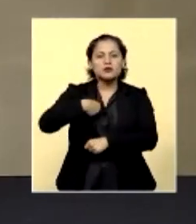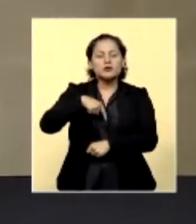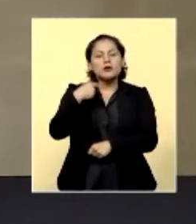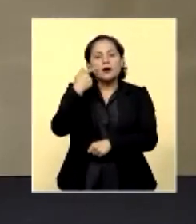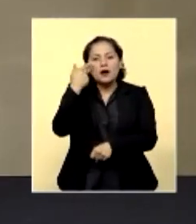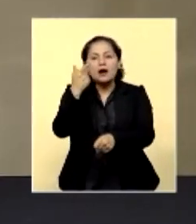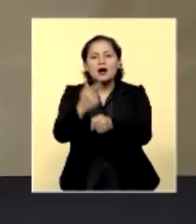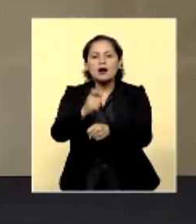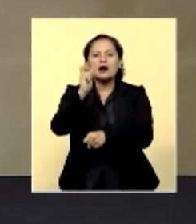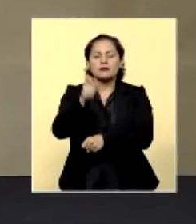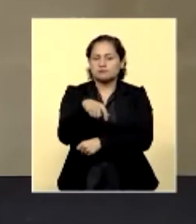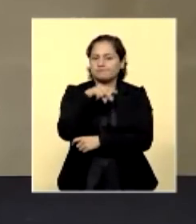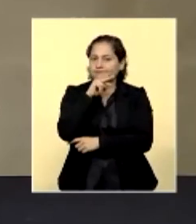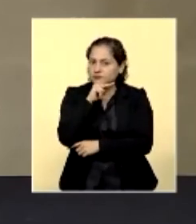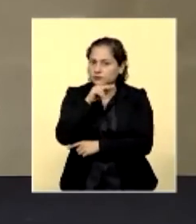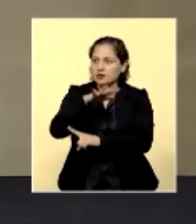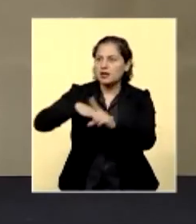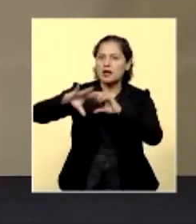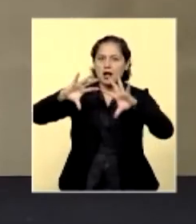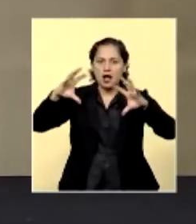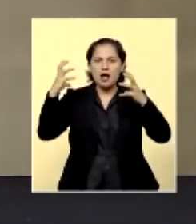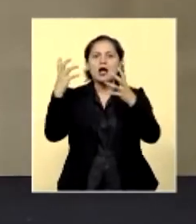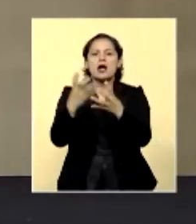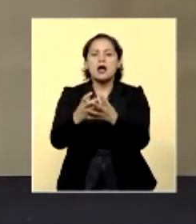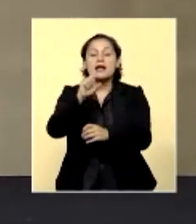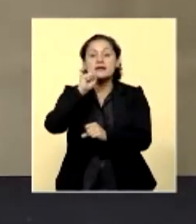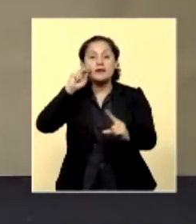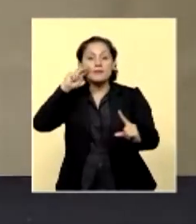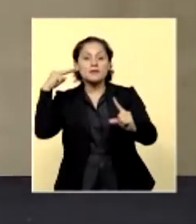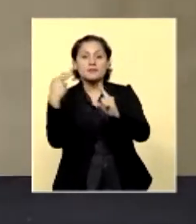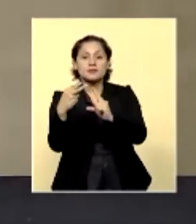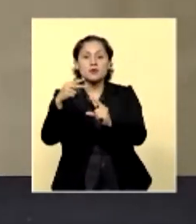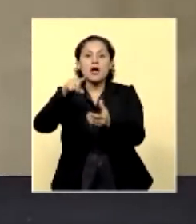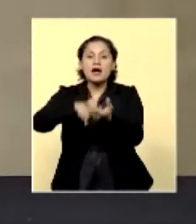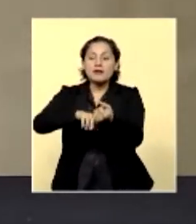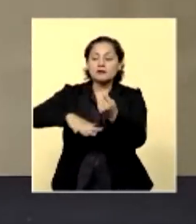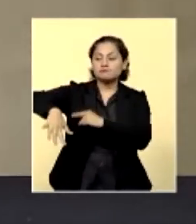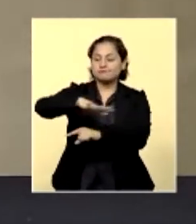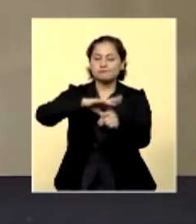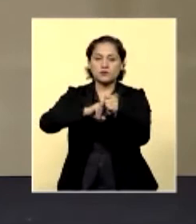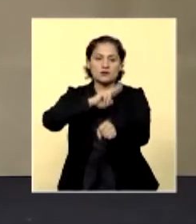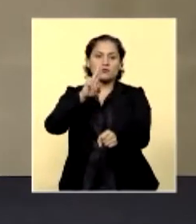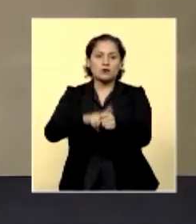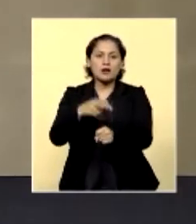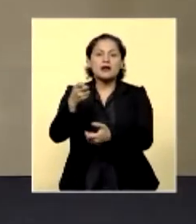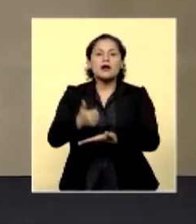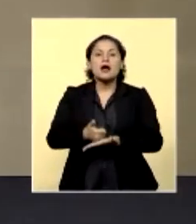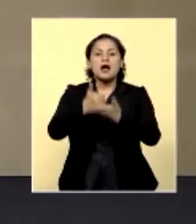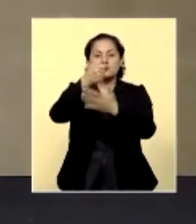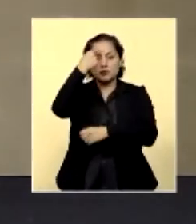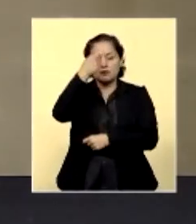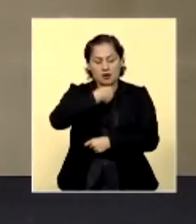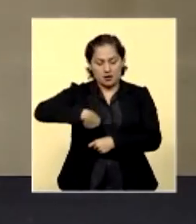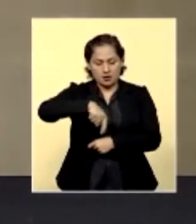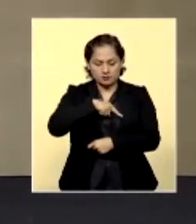la amenaza a la biodiversidad y la visión antropocéntrica de la naturaleza, que termina por comprometer nuestra